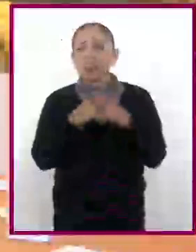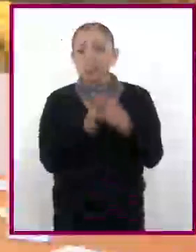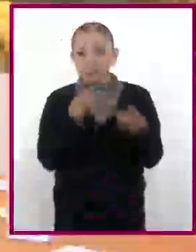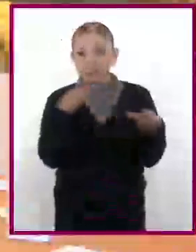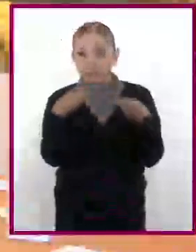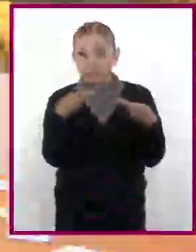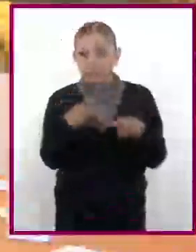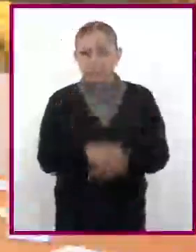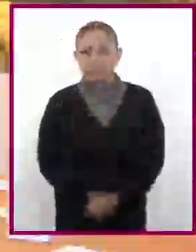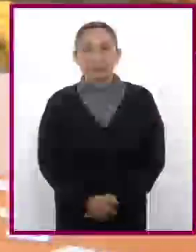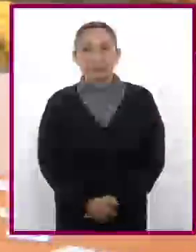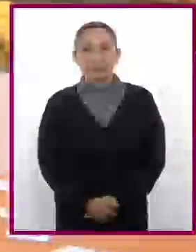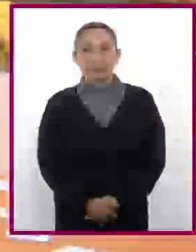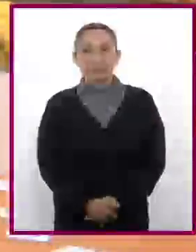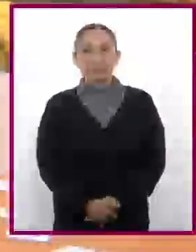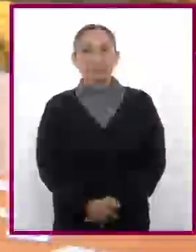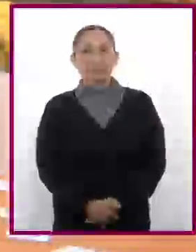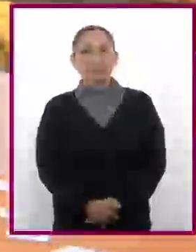la preparación.